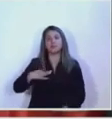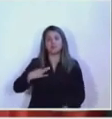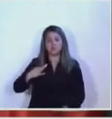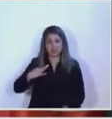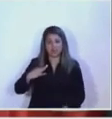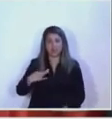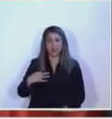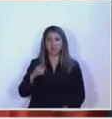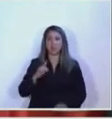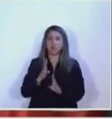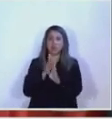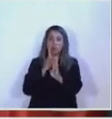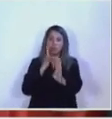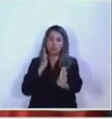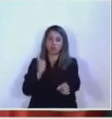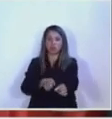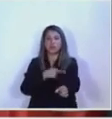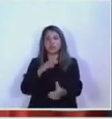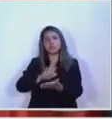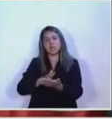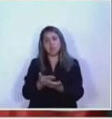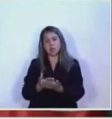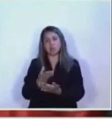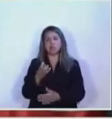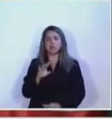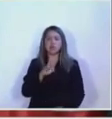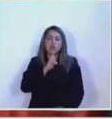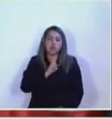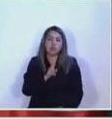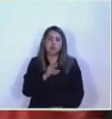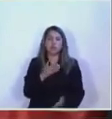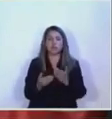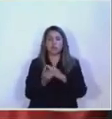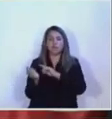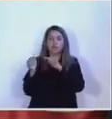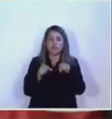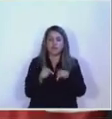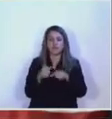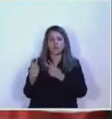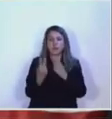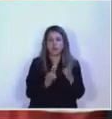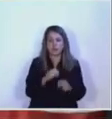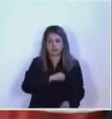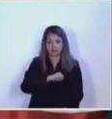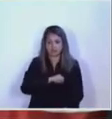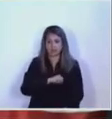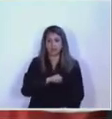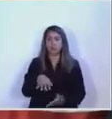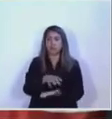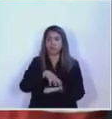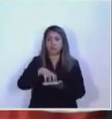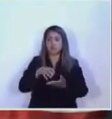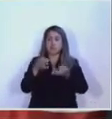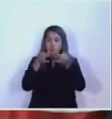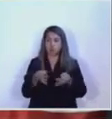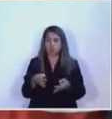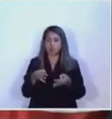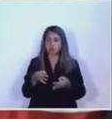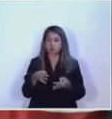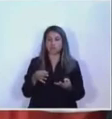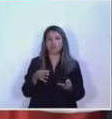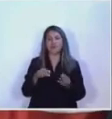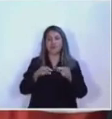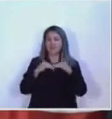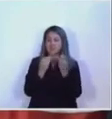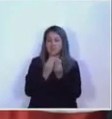signifique largas esperas o solo respuestas en la capital. Ciudades justas e integradas.